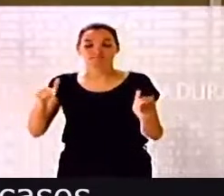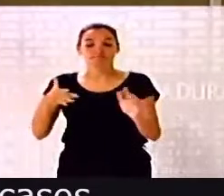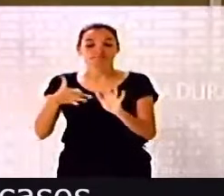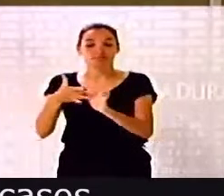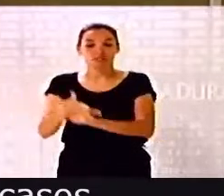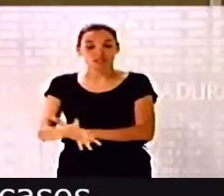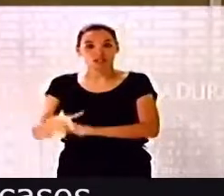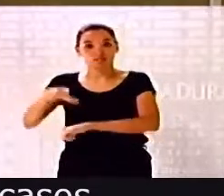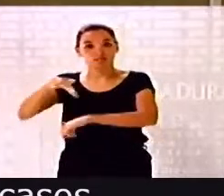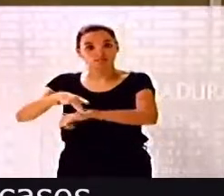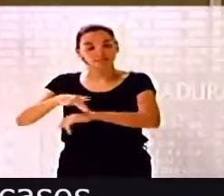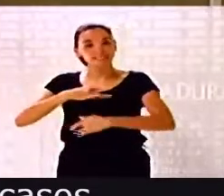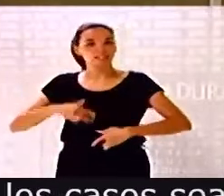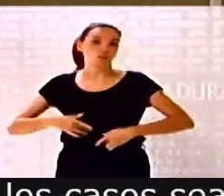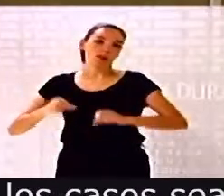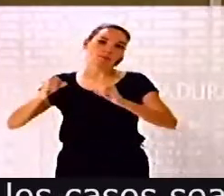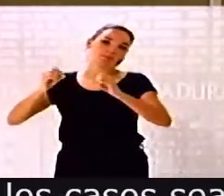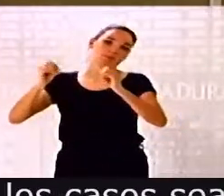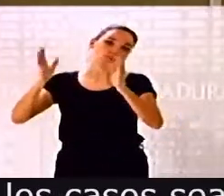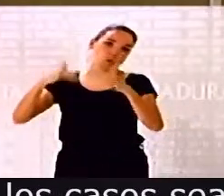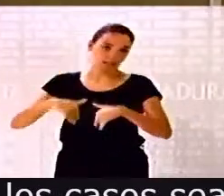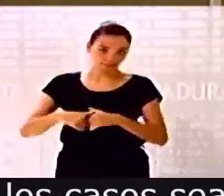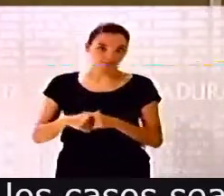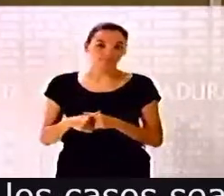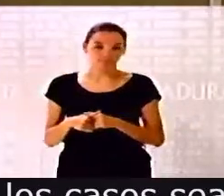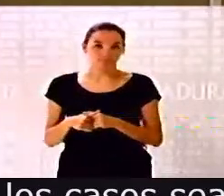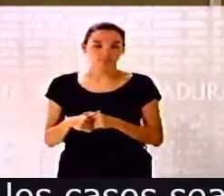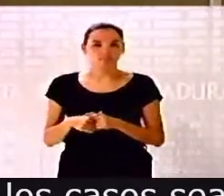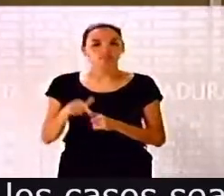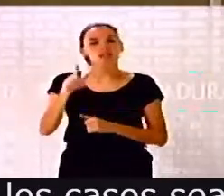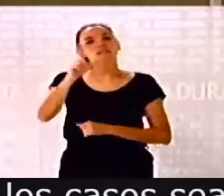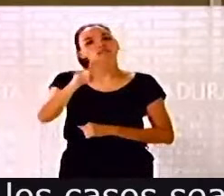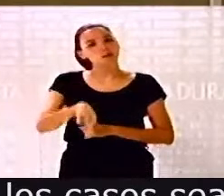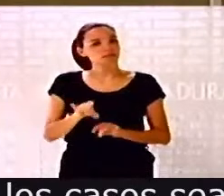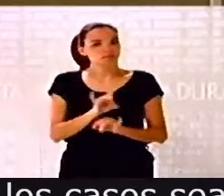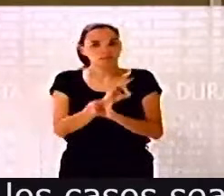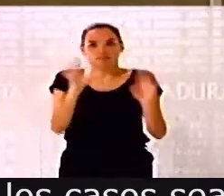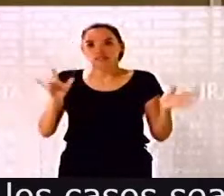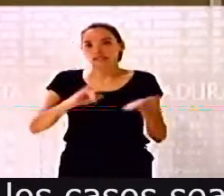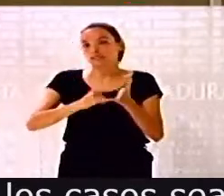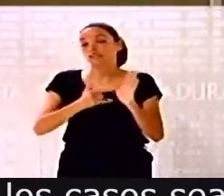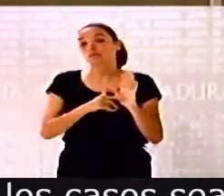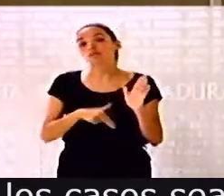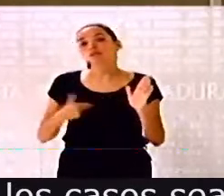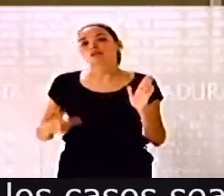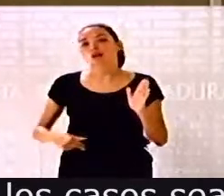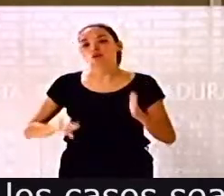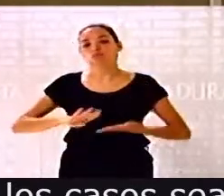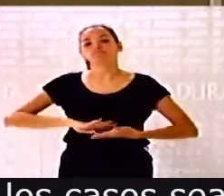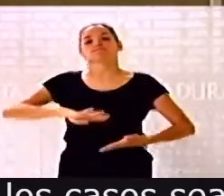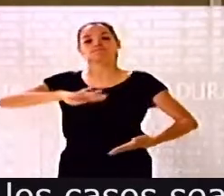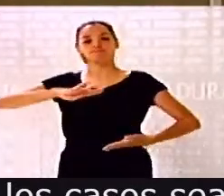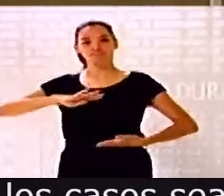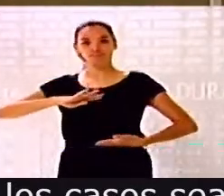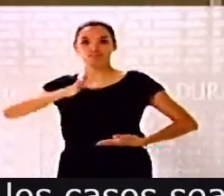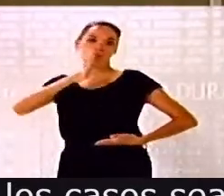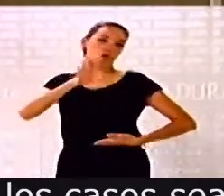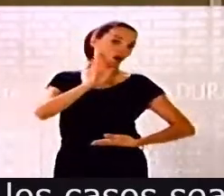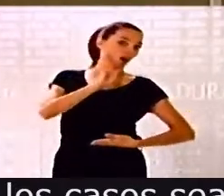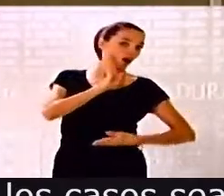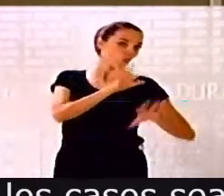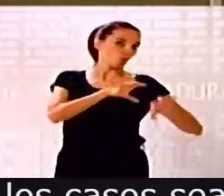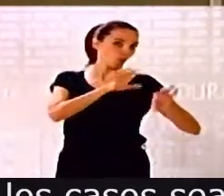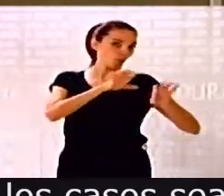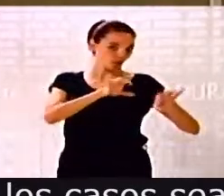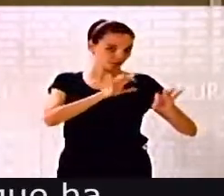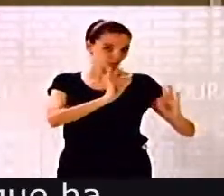sean más asintomáticos y, por supuesto, tenemos un sistema sanitario que ha aprendido de la primera oleada y, por lo tanto,